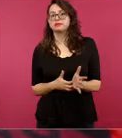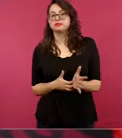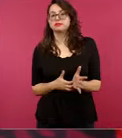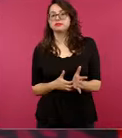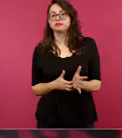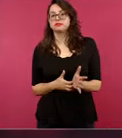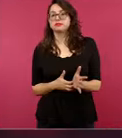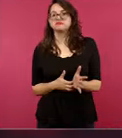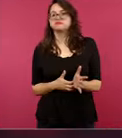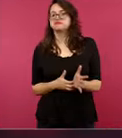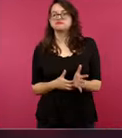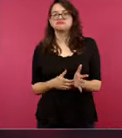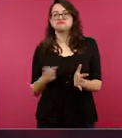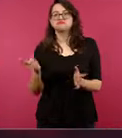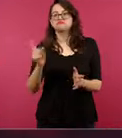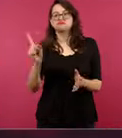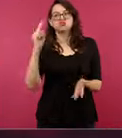No